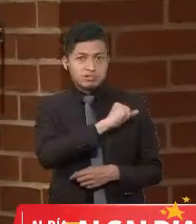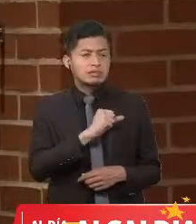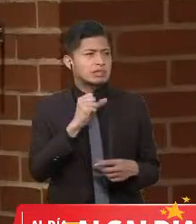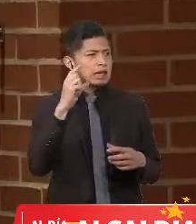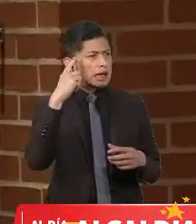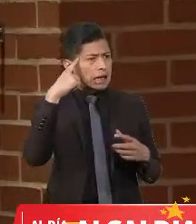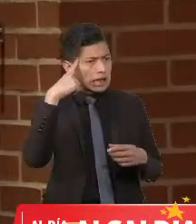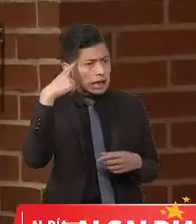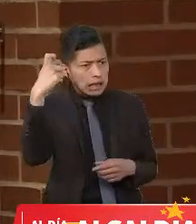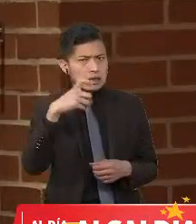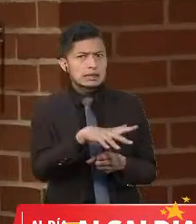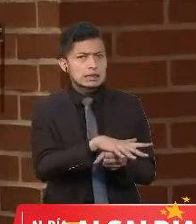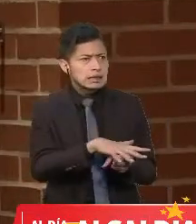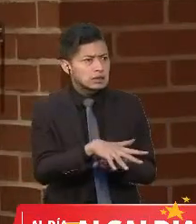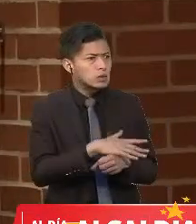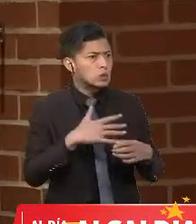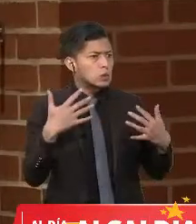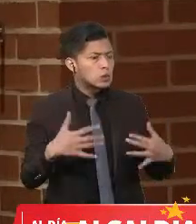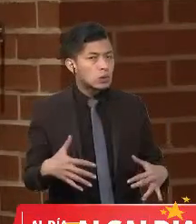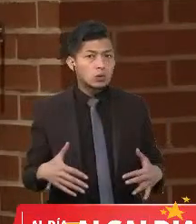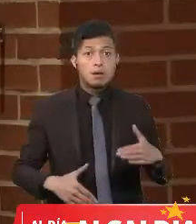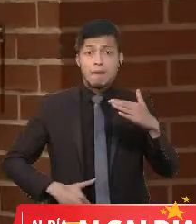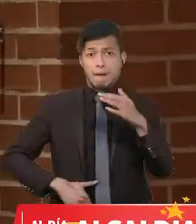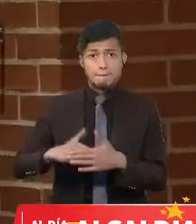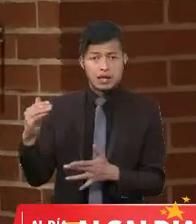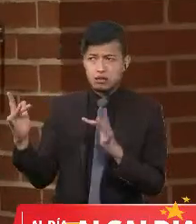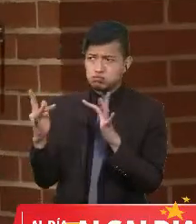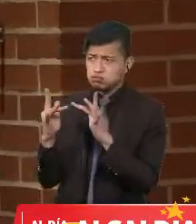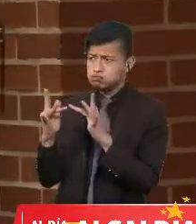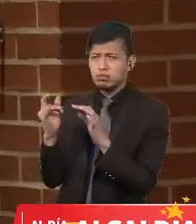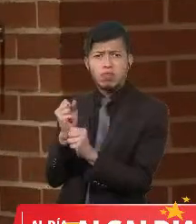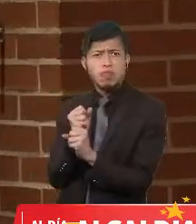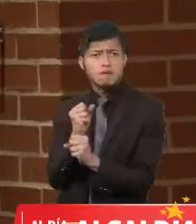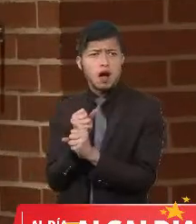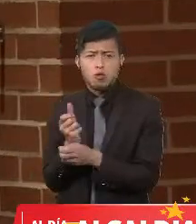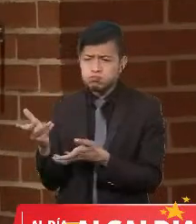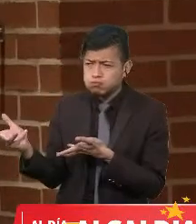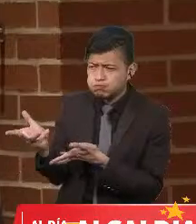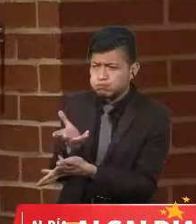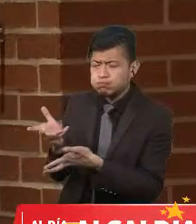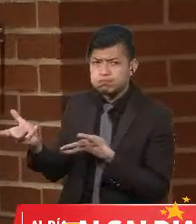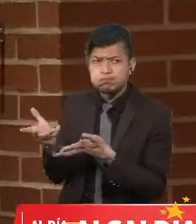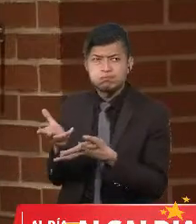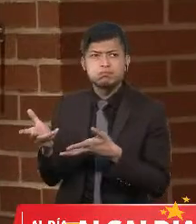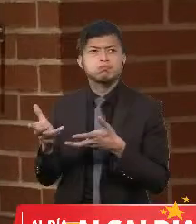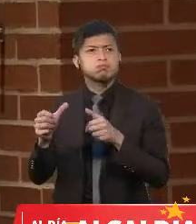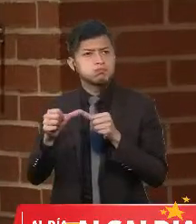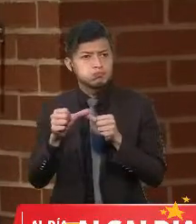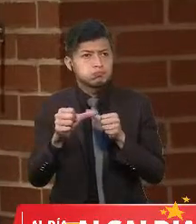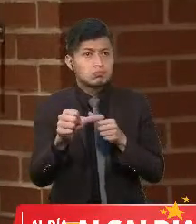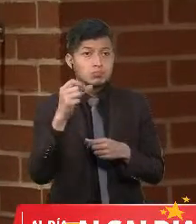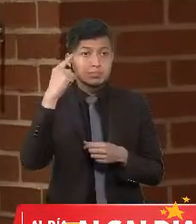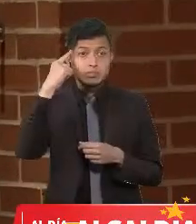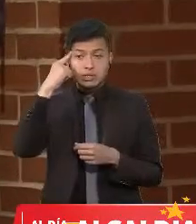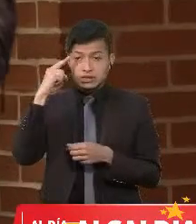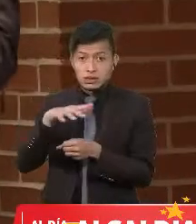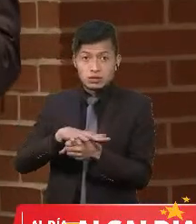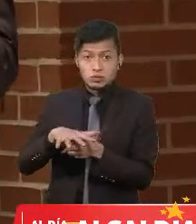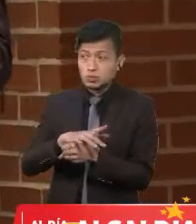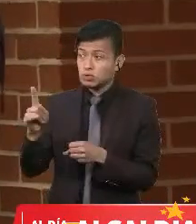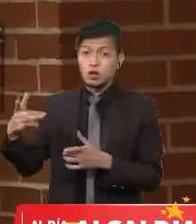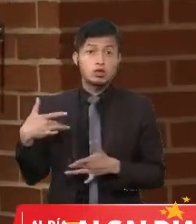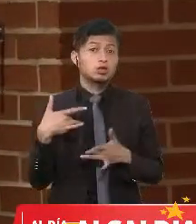en el momento más indicado comenzamos a trabajar conjuntamente para establecer lo que yo llamé no una donación, sino